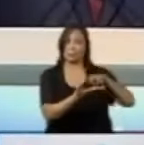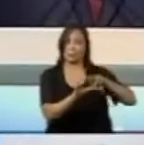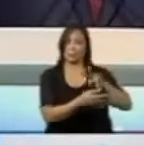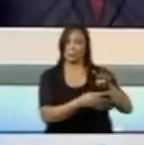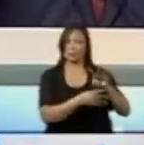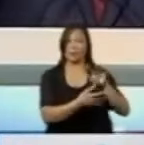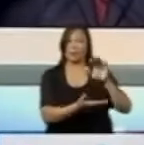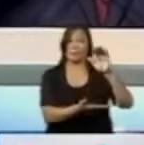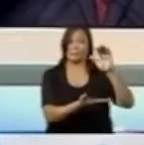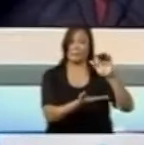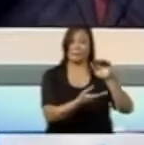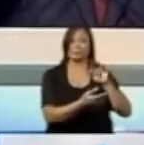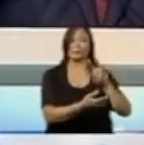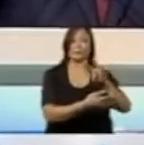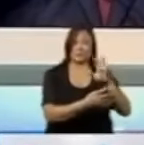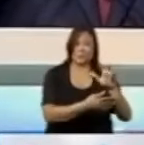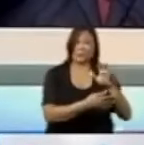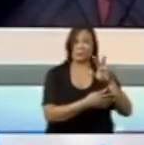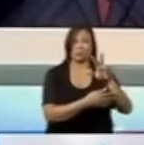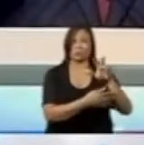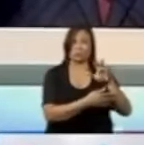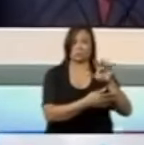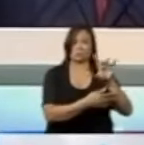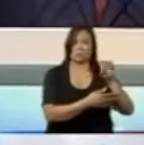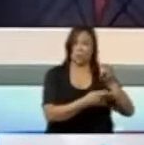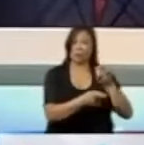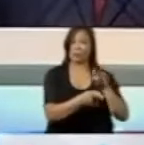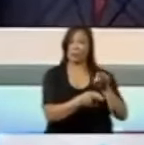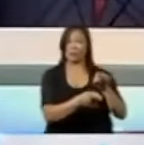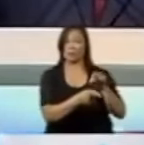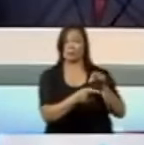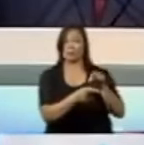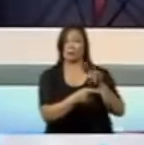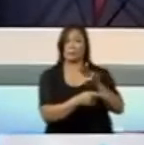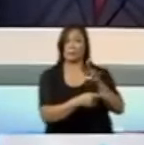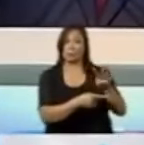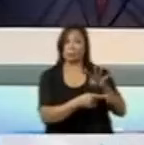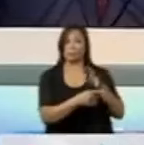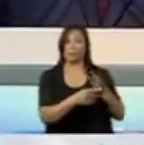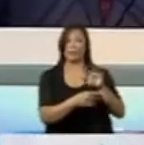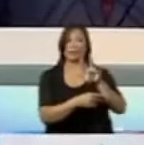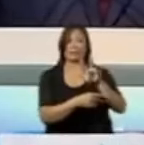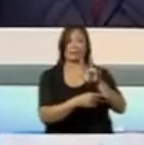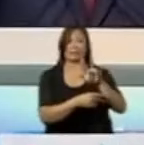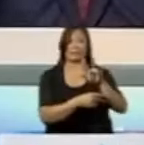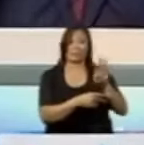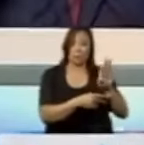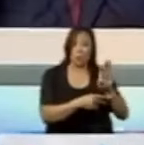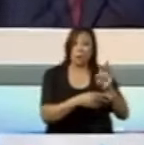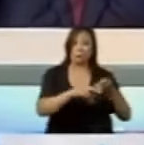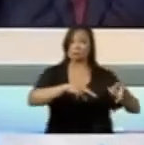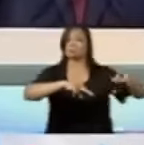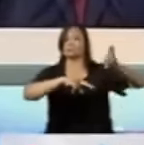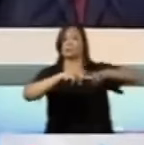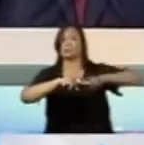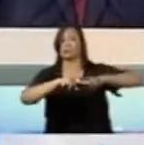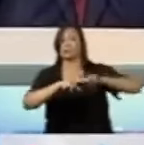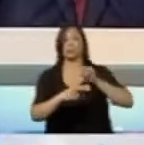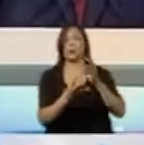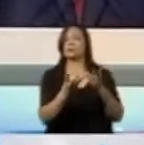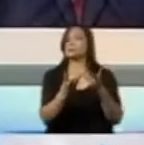39. De 300 homicidios, 250 homicidios, de repente en el 24 cae a 39. Eso significa que